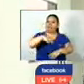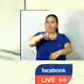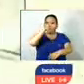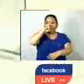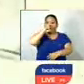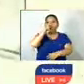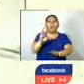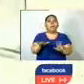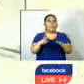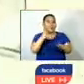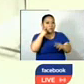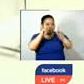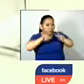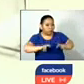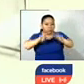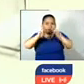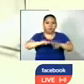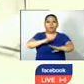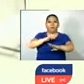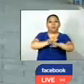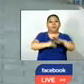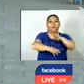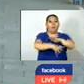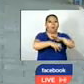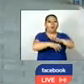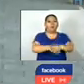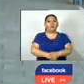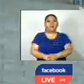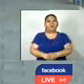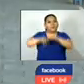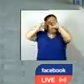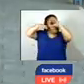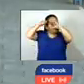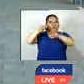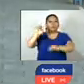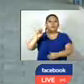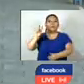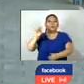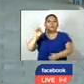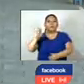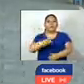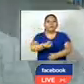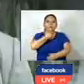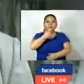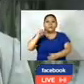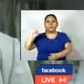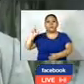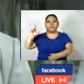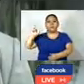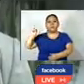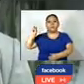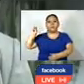en el combate a la corrupción. Con imágenes de Ever Ávalos, Iliana Leiva, Noticiero Hechos.